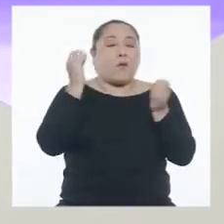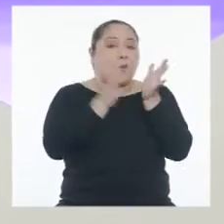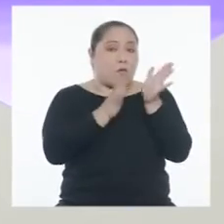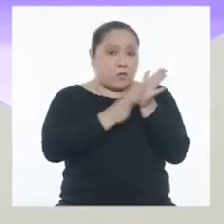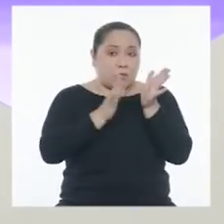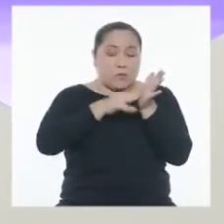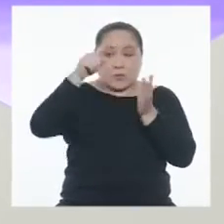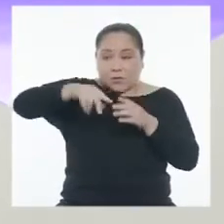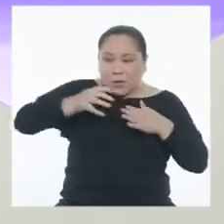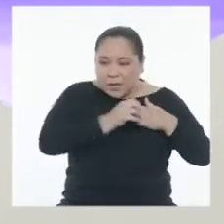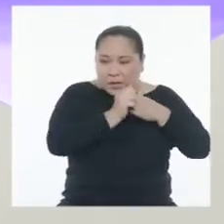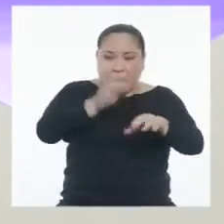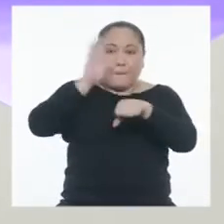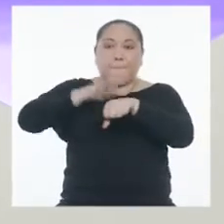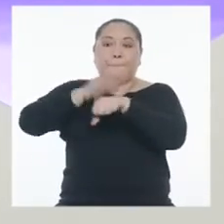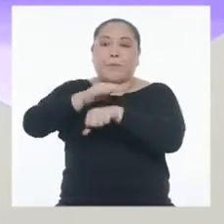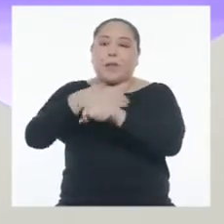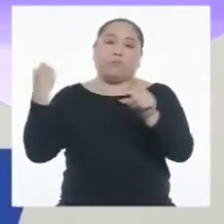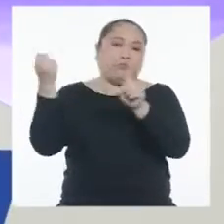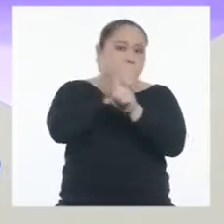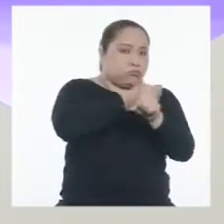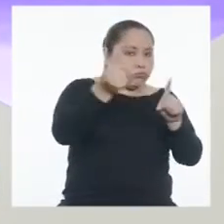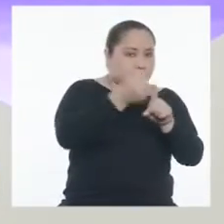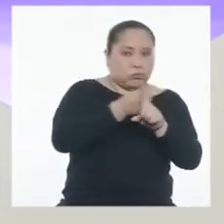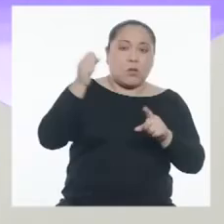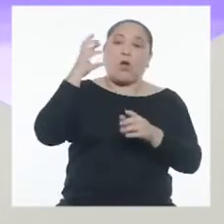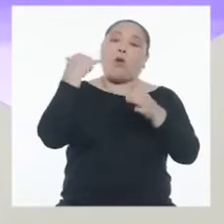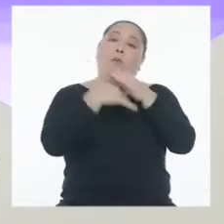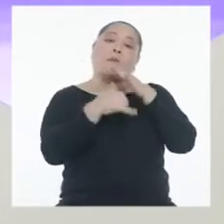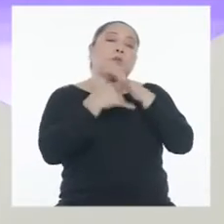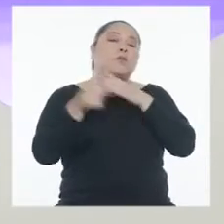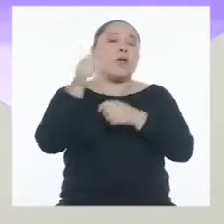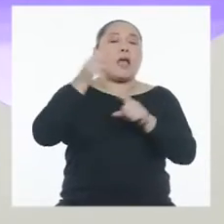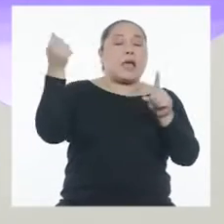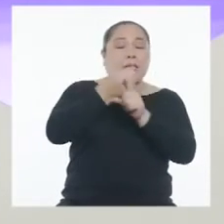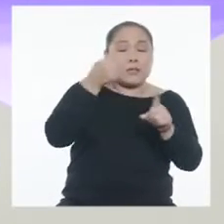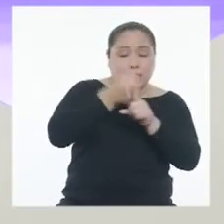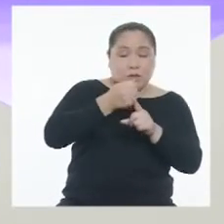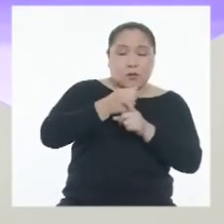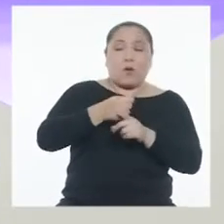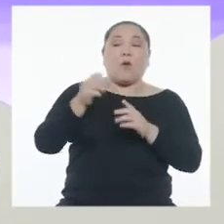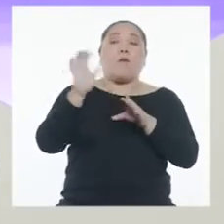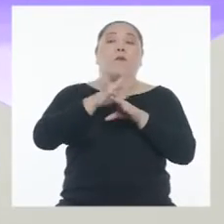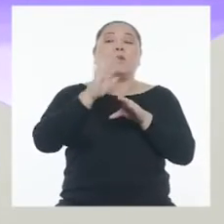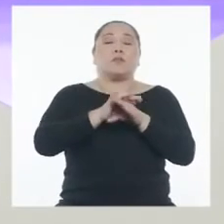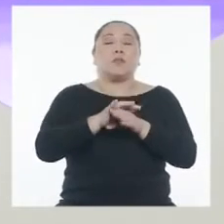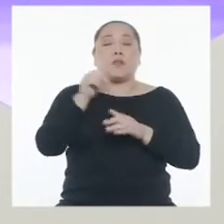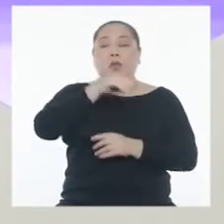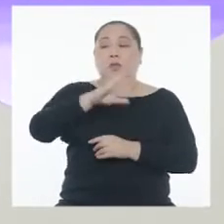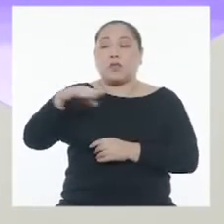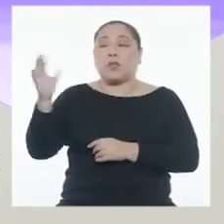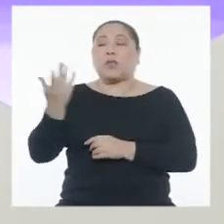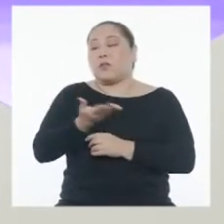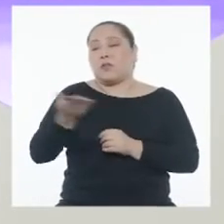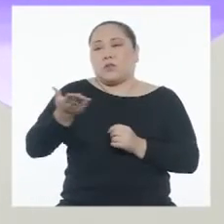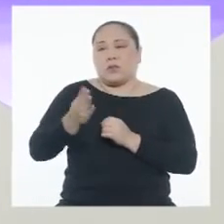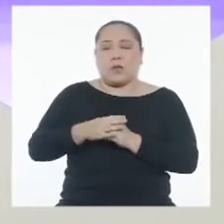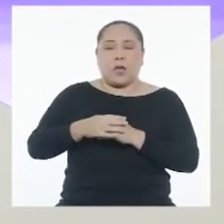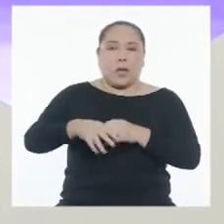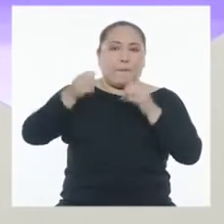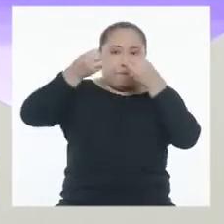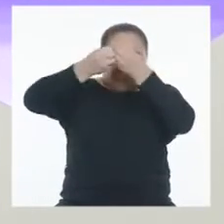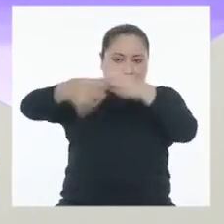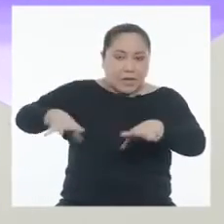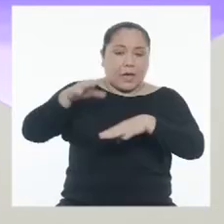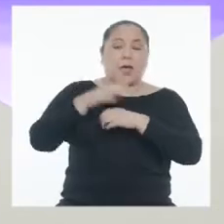Defensoría del Pueblo se orienta a prevenir la violencia sexual, el castigo físico y humillante, niñas, niños y adolescentes en